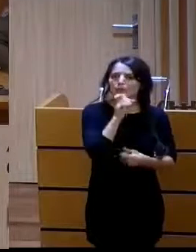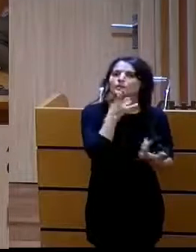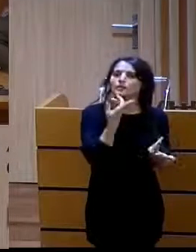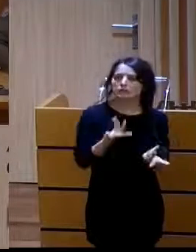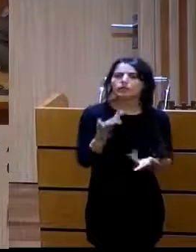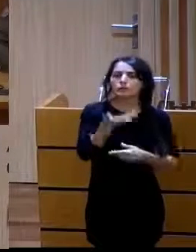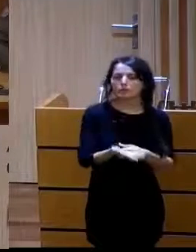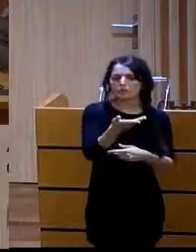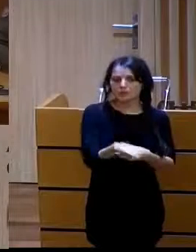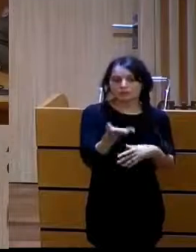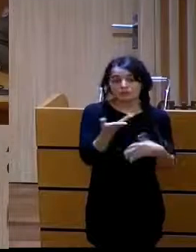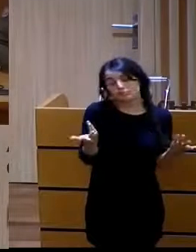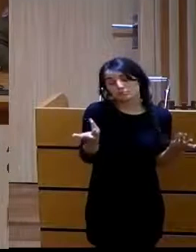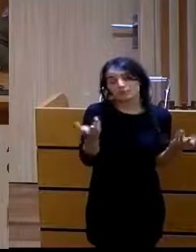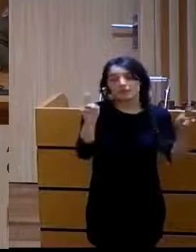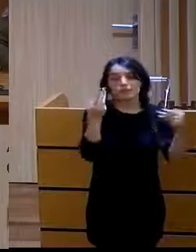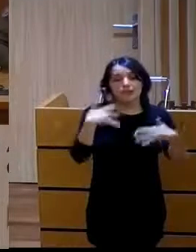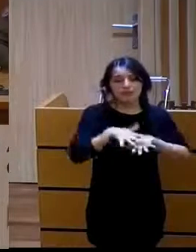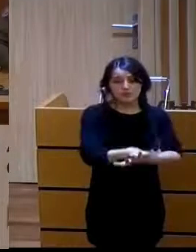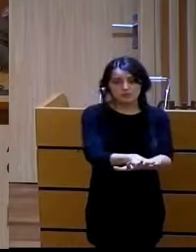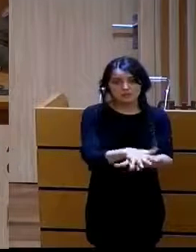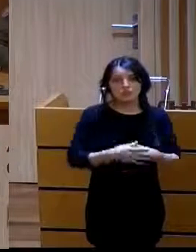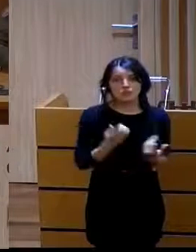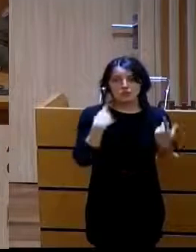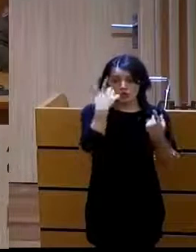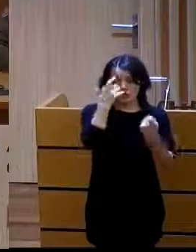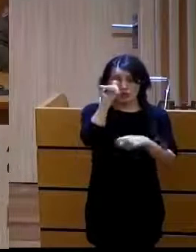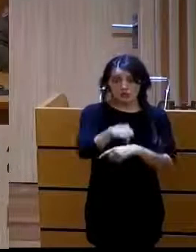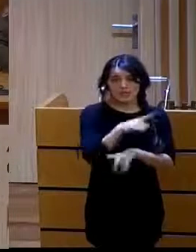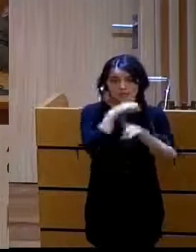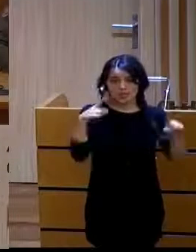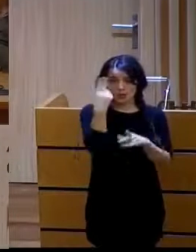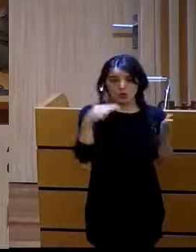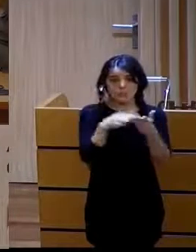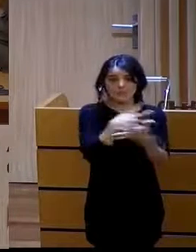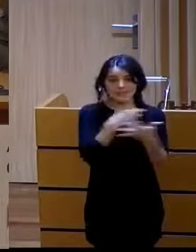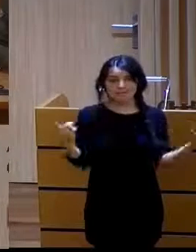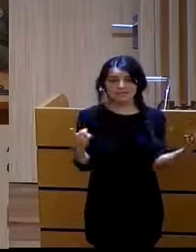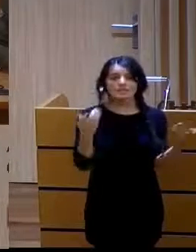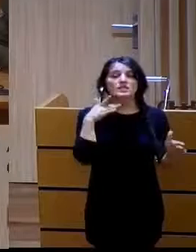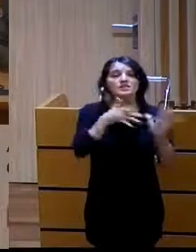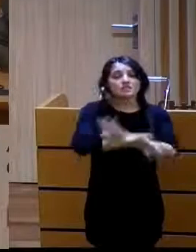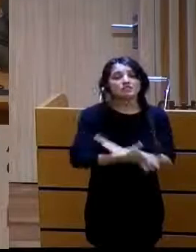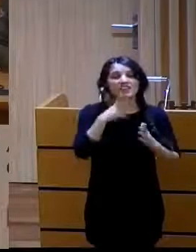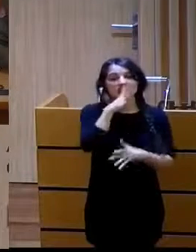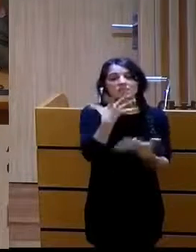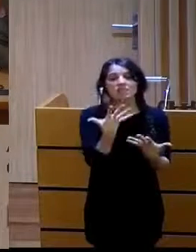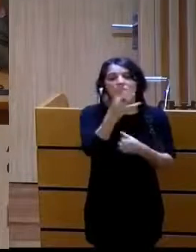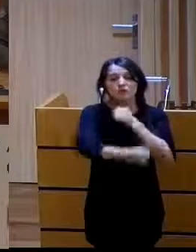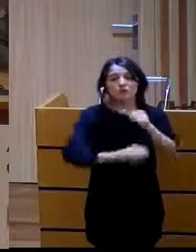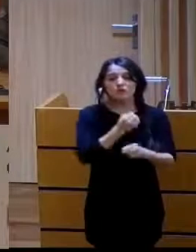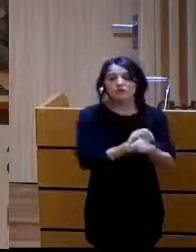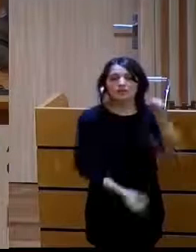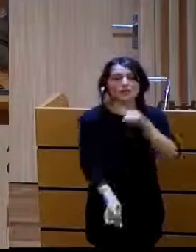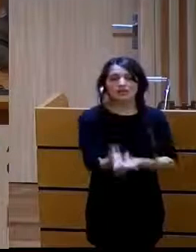accesibilidad, creo que en este 2016, en el 10º aniversario de la creación del CESIA,